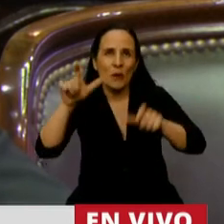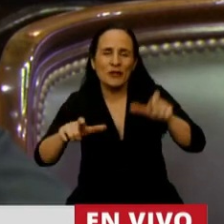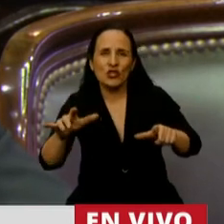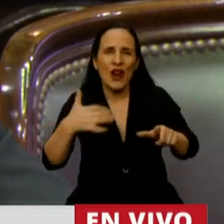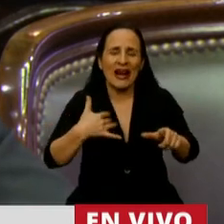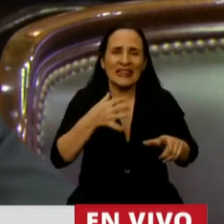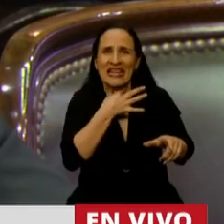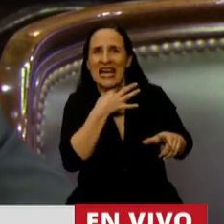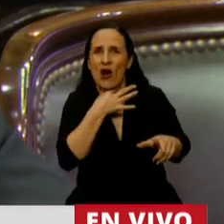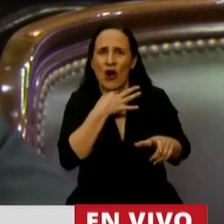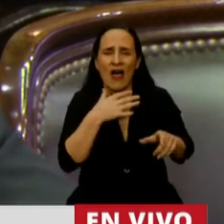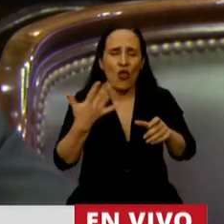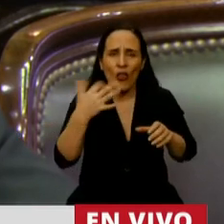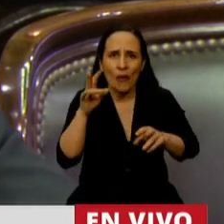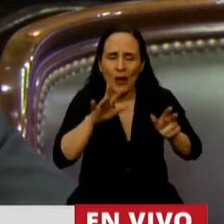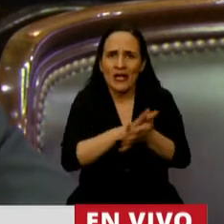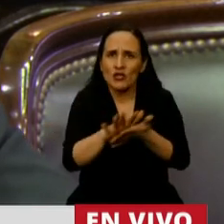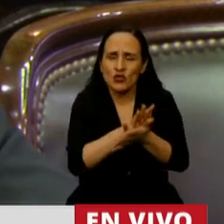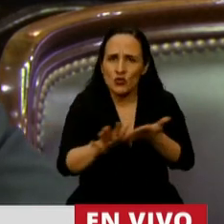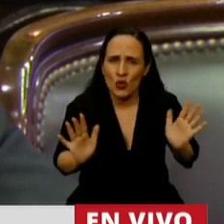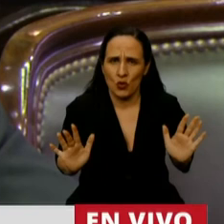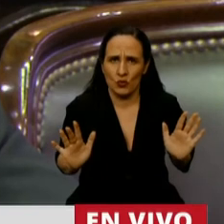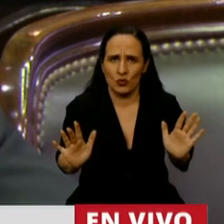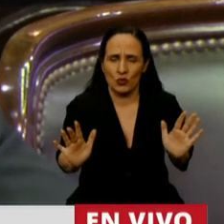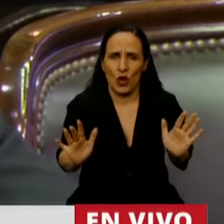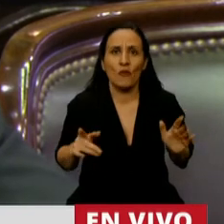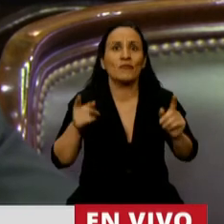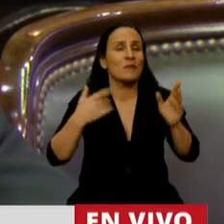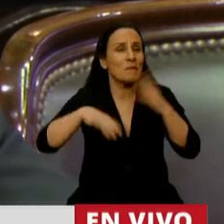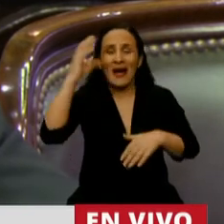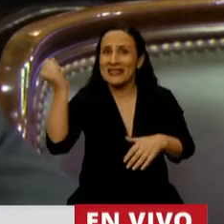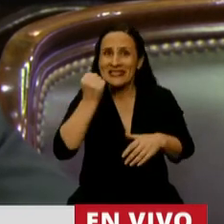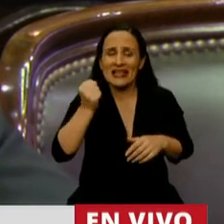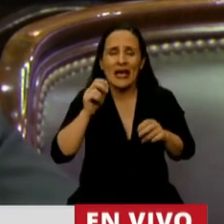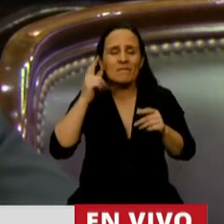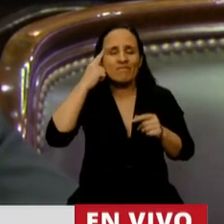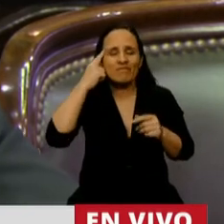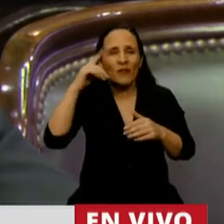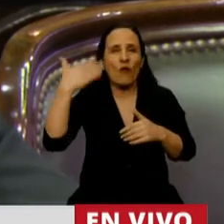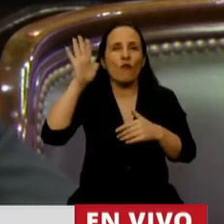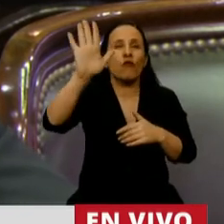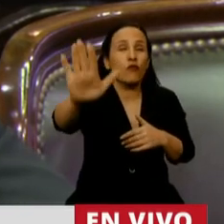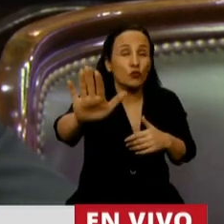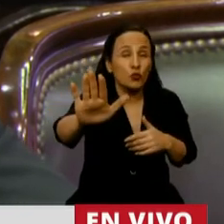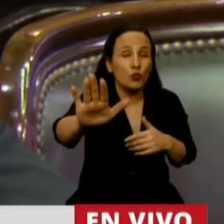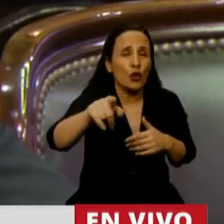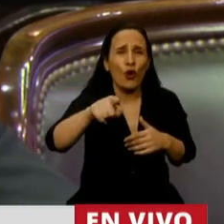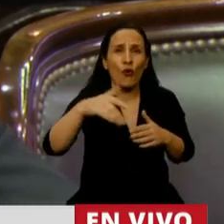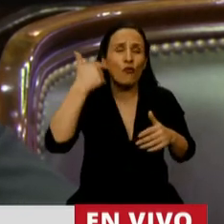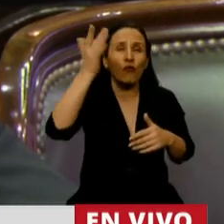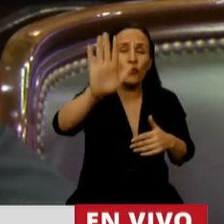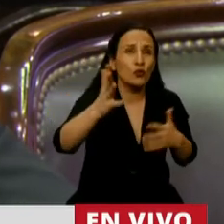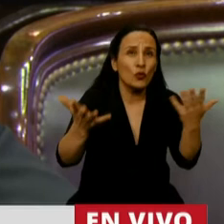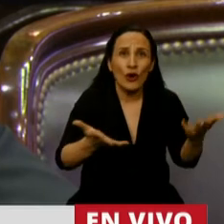argentinos y fundamentalmente que miremos el futuro que está cada vez más incierto para